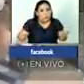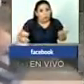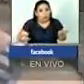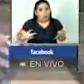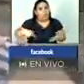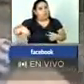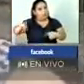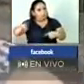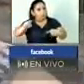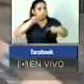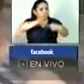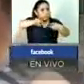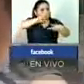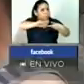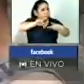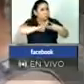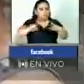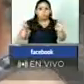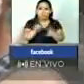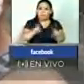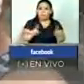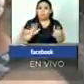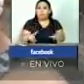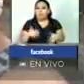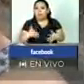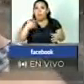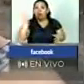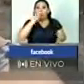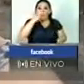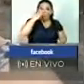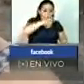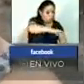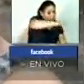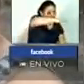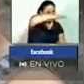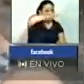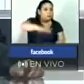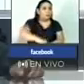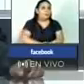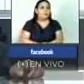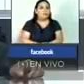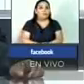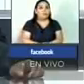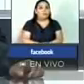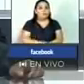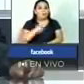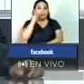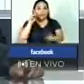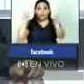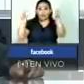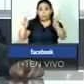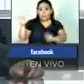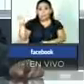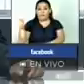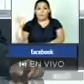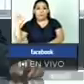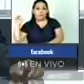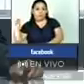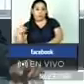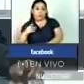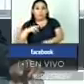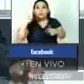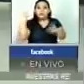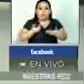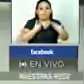continuamente el servicio del tren de aseo. Entonces, la basura se acumula mucho. El Fondo Ambiental de El Salvador entregó mil